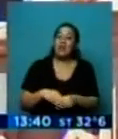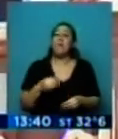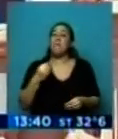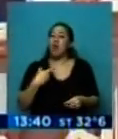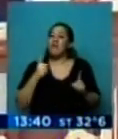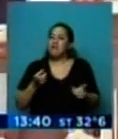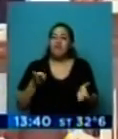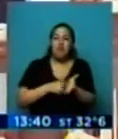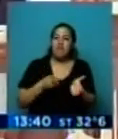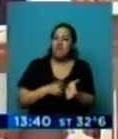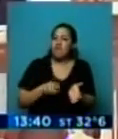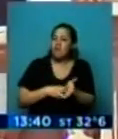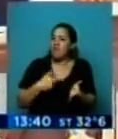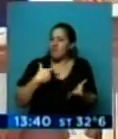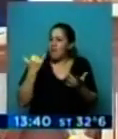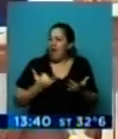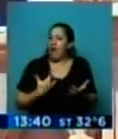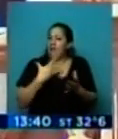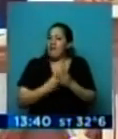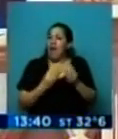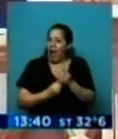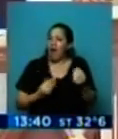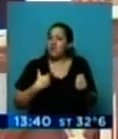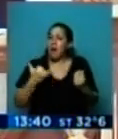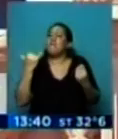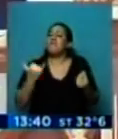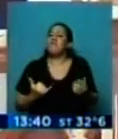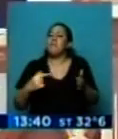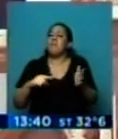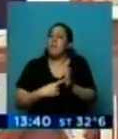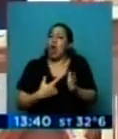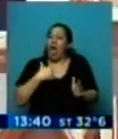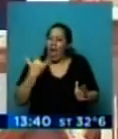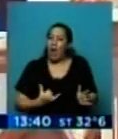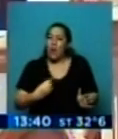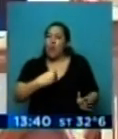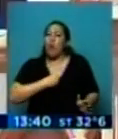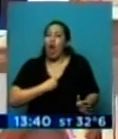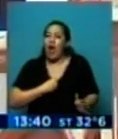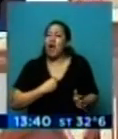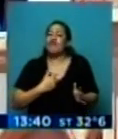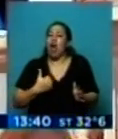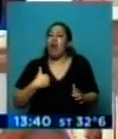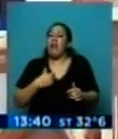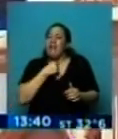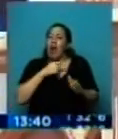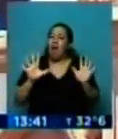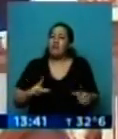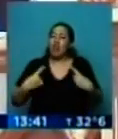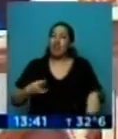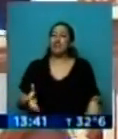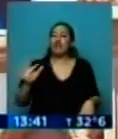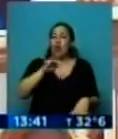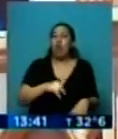no somos infalibles, pero tenemos mucha vocación por hacer cosas todos los días que ayuden